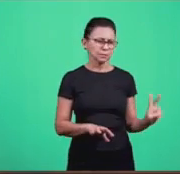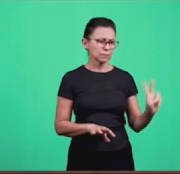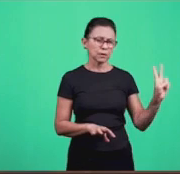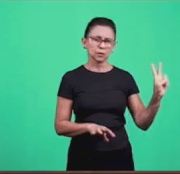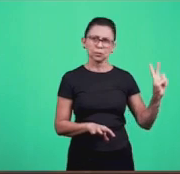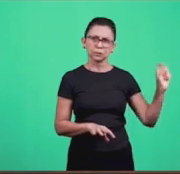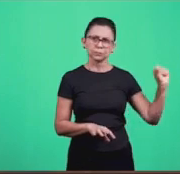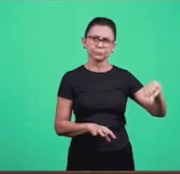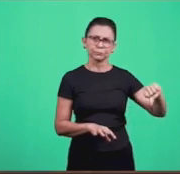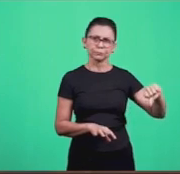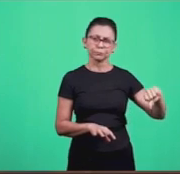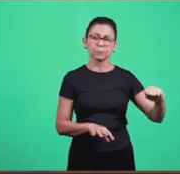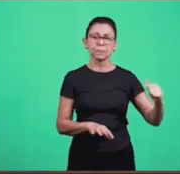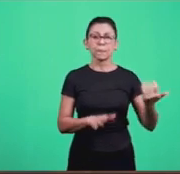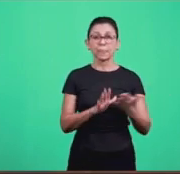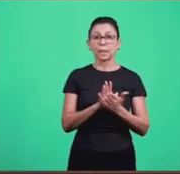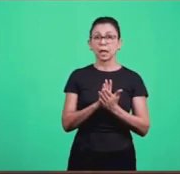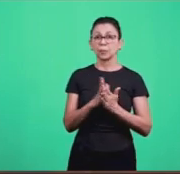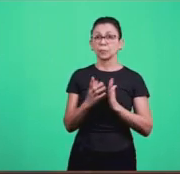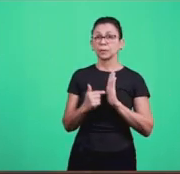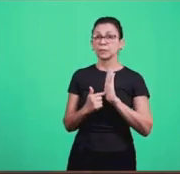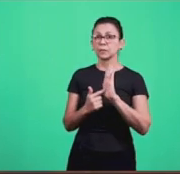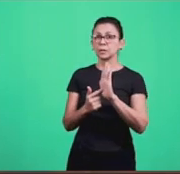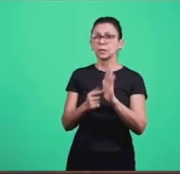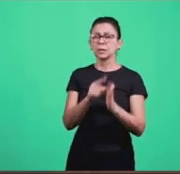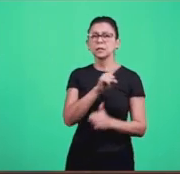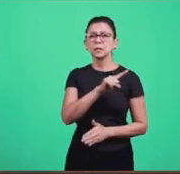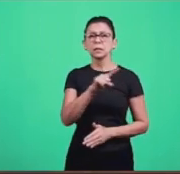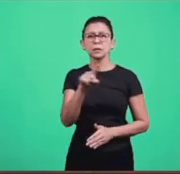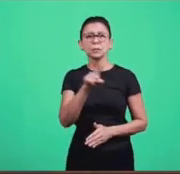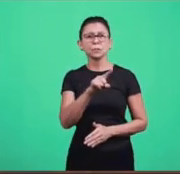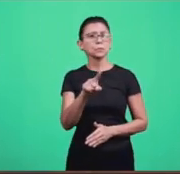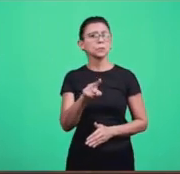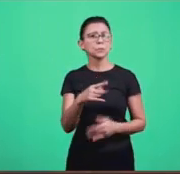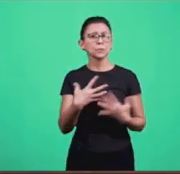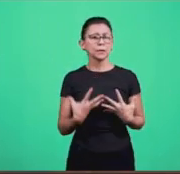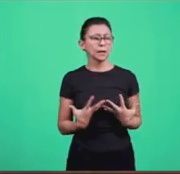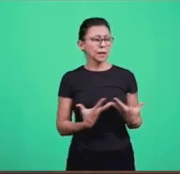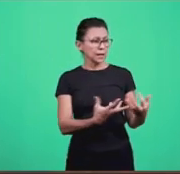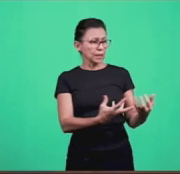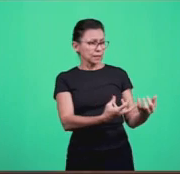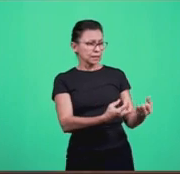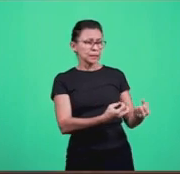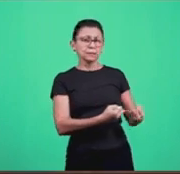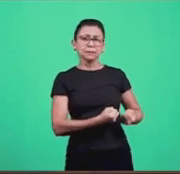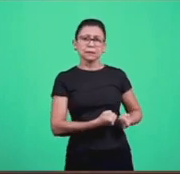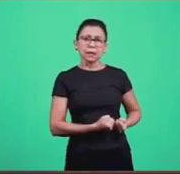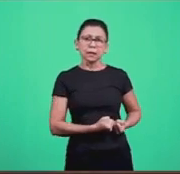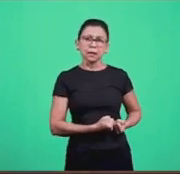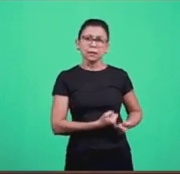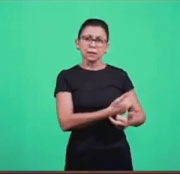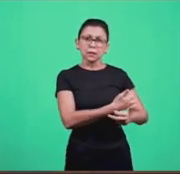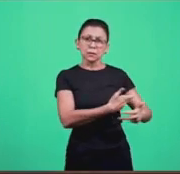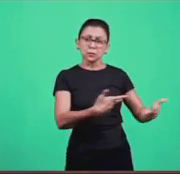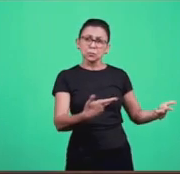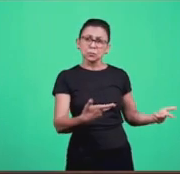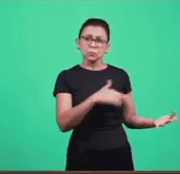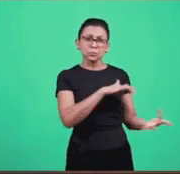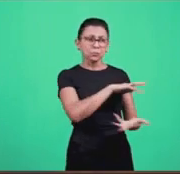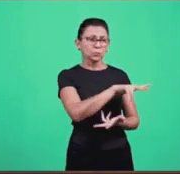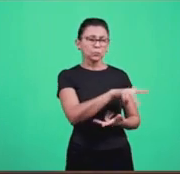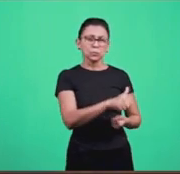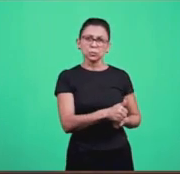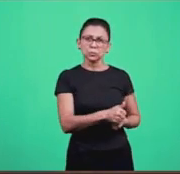interés de andar en los valores de este mundo. La palabra dice así: no os conforméis, no tomen la